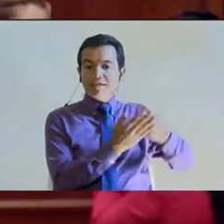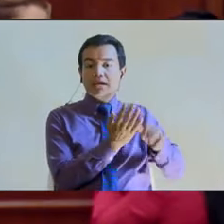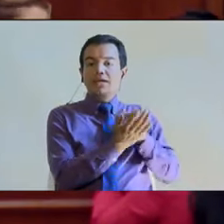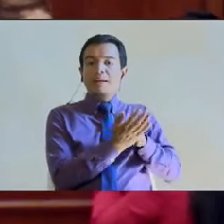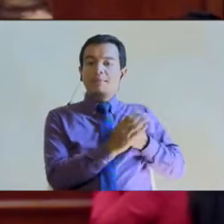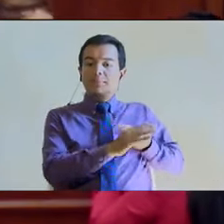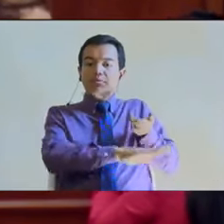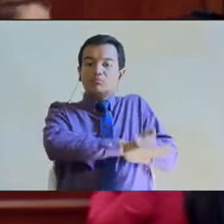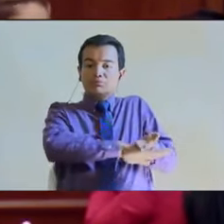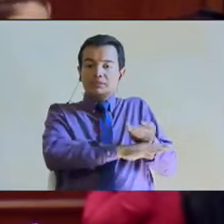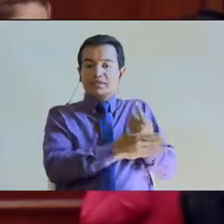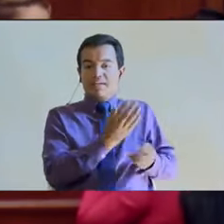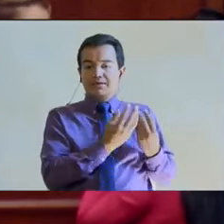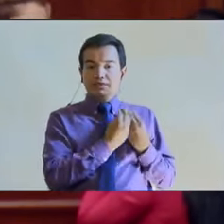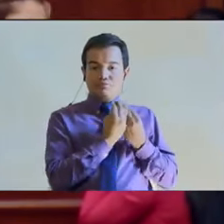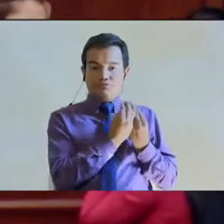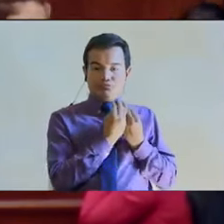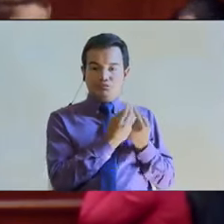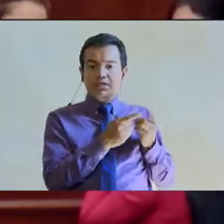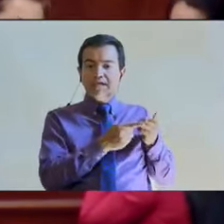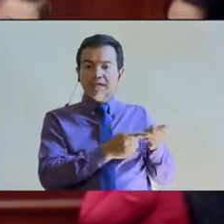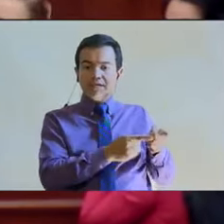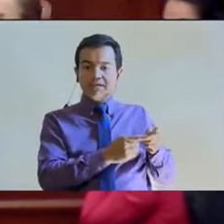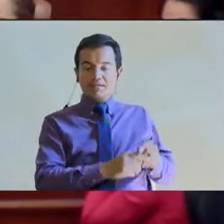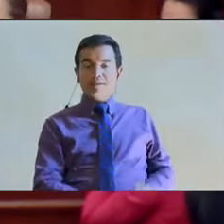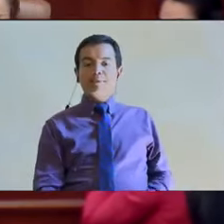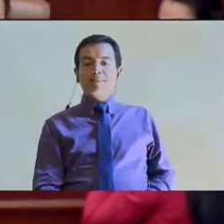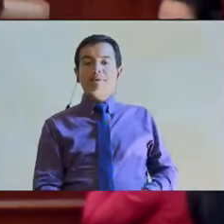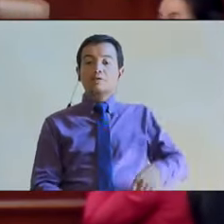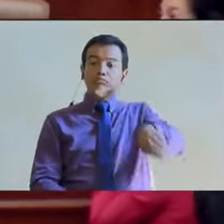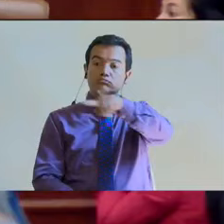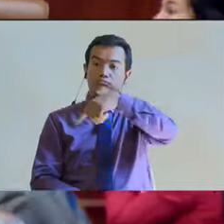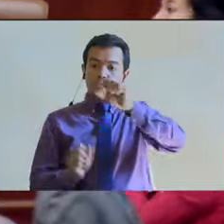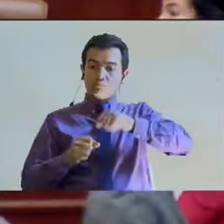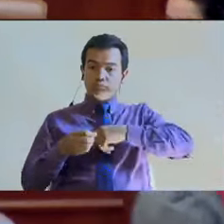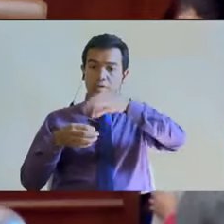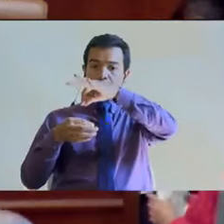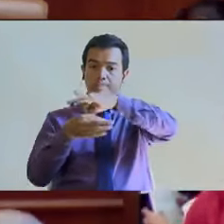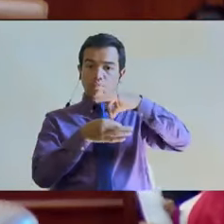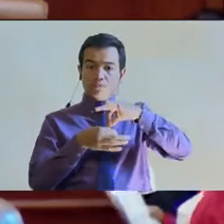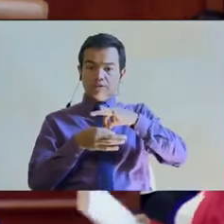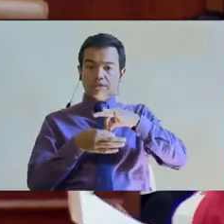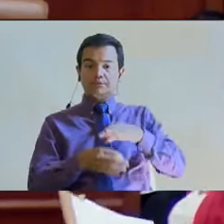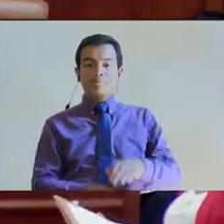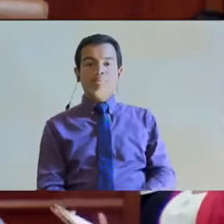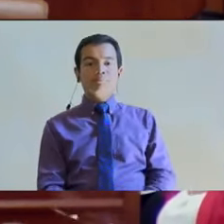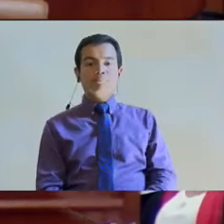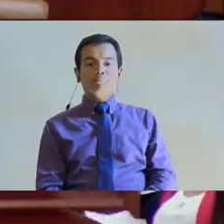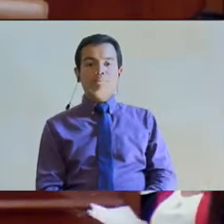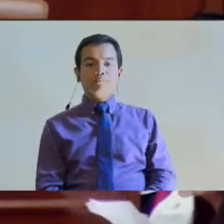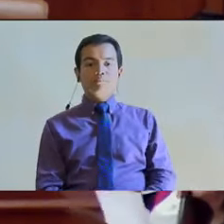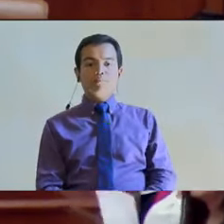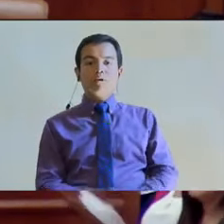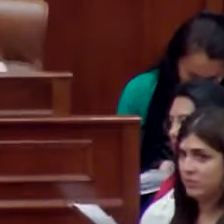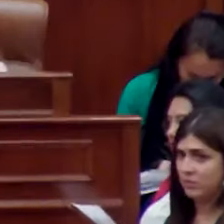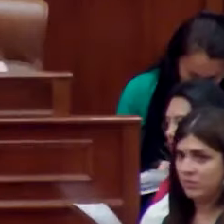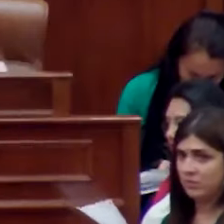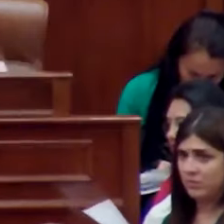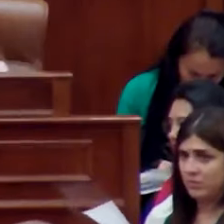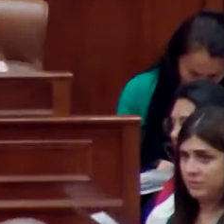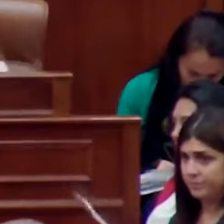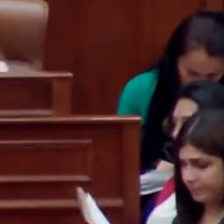instancia en la primera Sentencia condenatoria señores pueden votar último